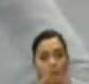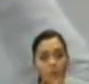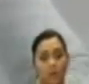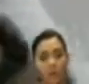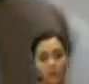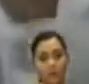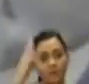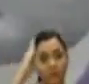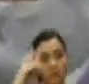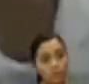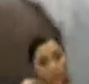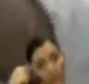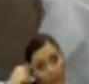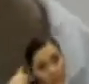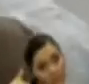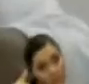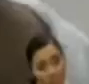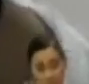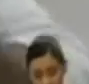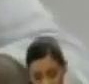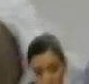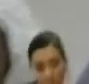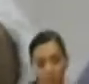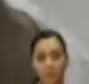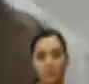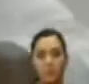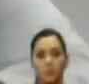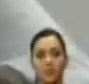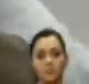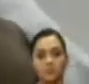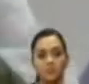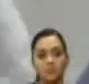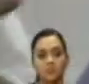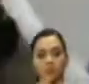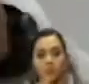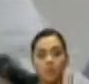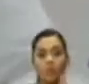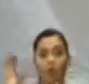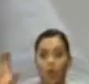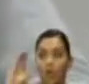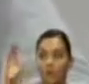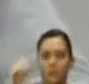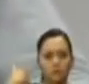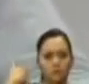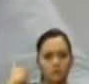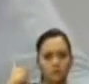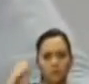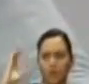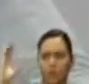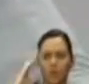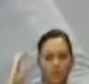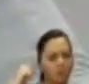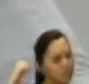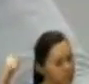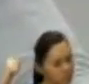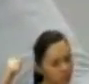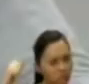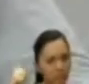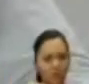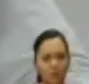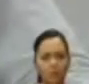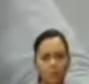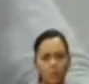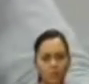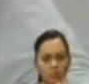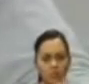muy bien, pero sobre todo estamos sembrando. Colombia ha tenido un éxito enorme en los